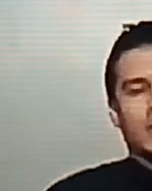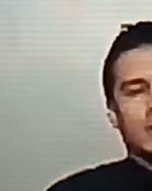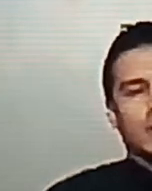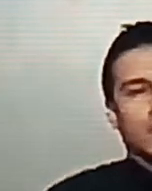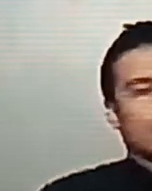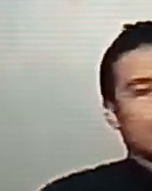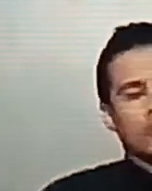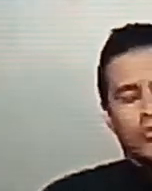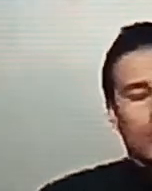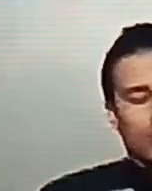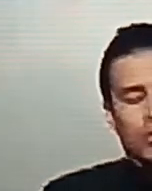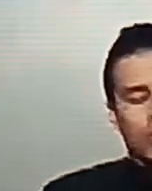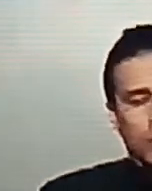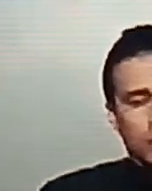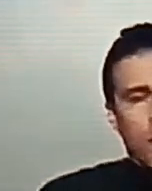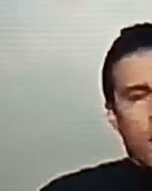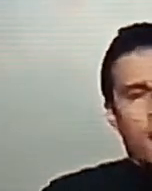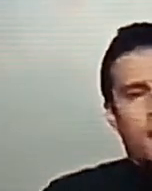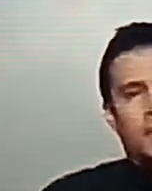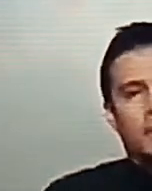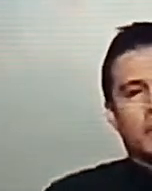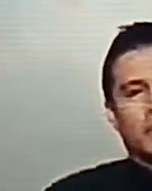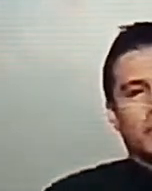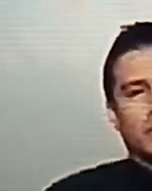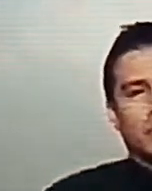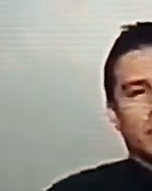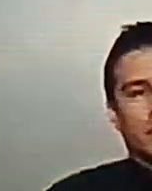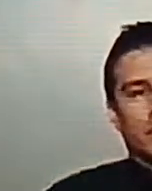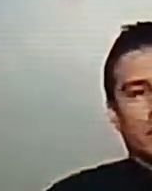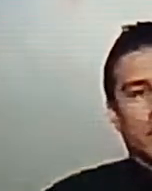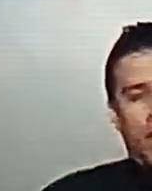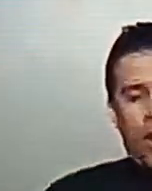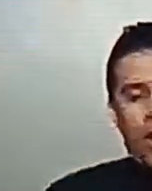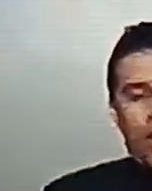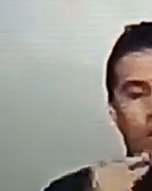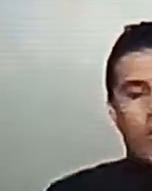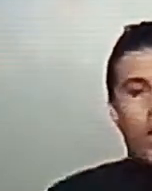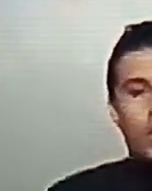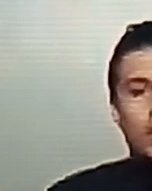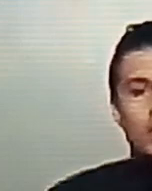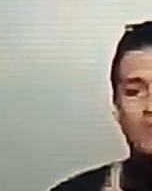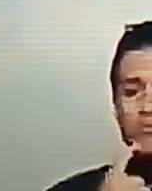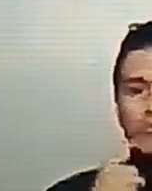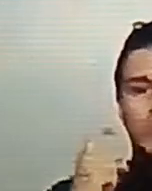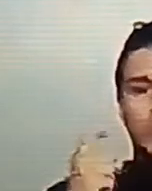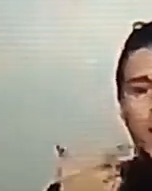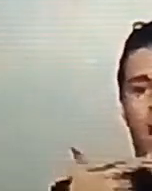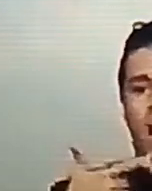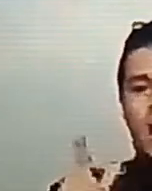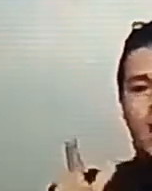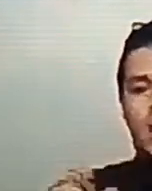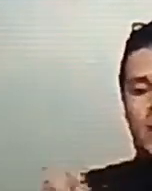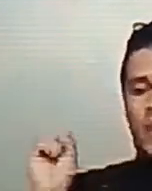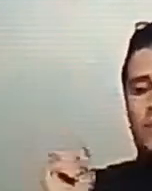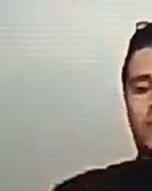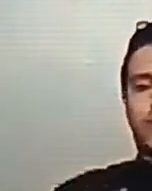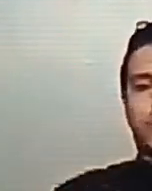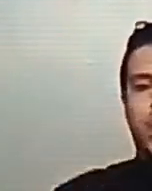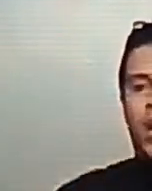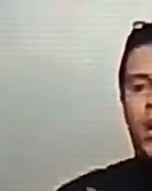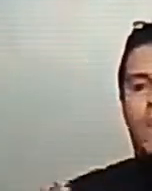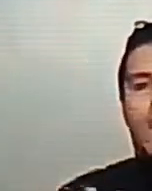una prioridad. Guayas se declarará libre de botaderos a cielo abierto. Es una necesidad imperiosa cuidar con el espacio